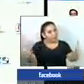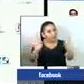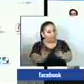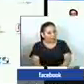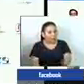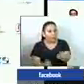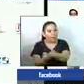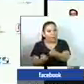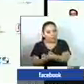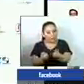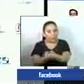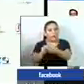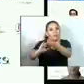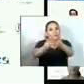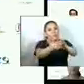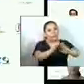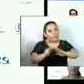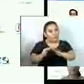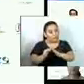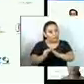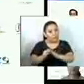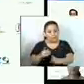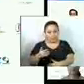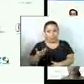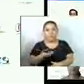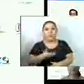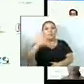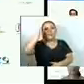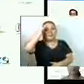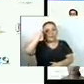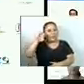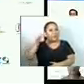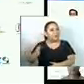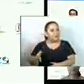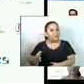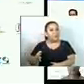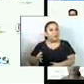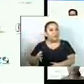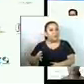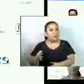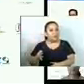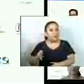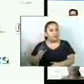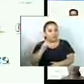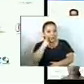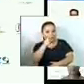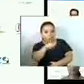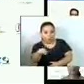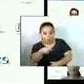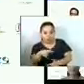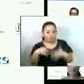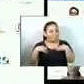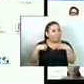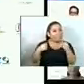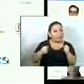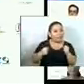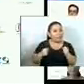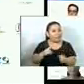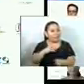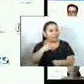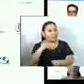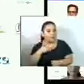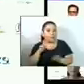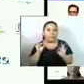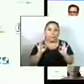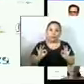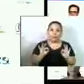vecinos y con nuestra comunidad creemos definitivamente que con un estilo de vida saludable estamos contribuyendo a